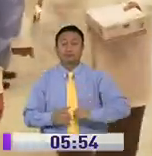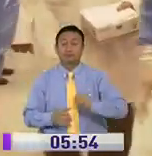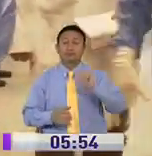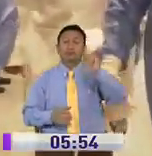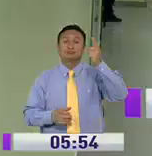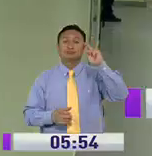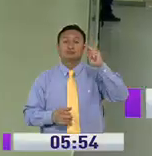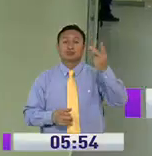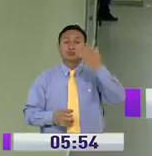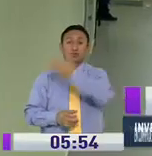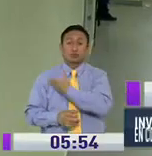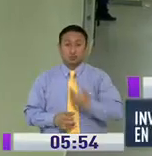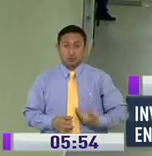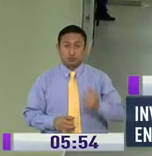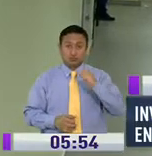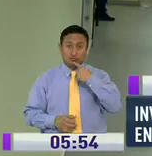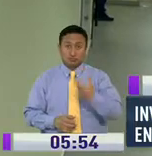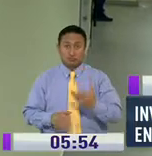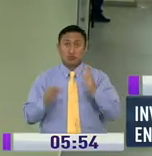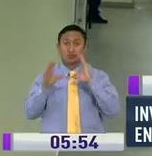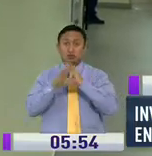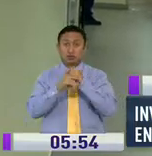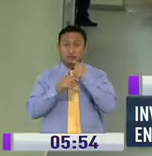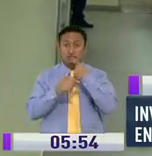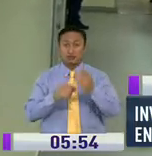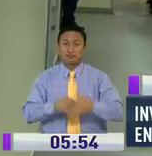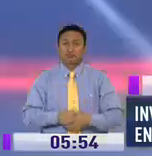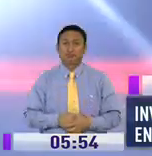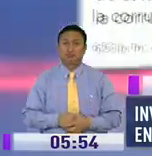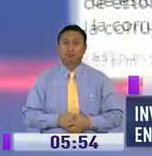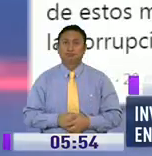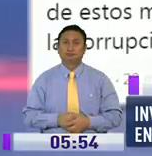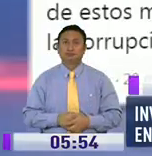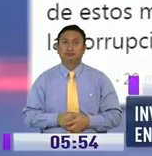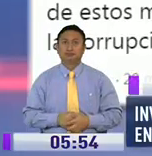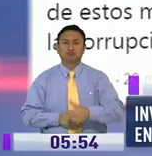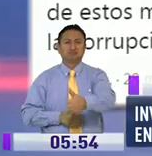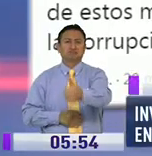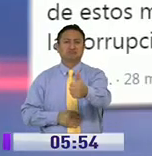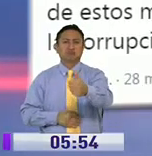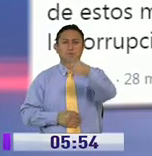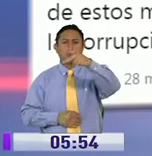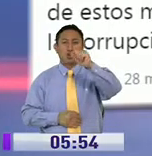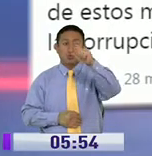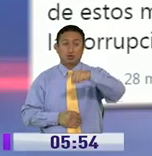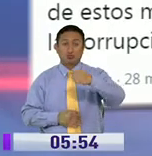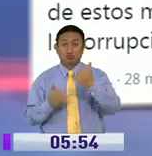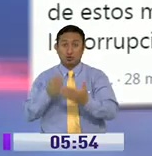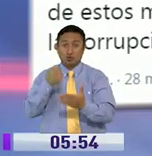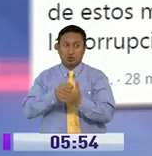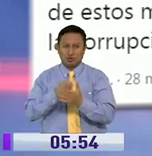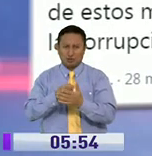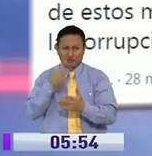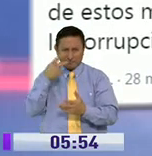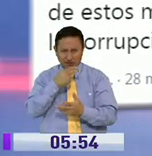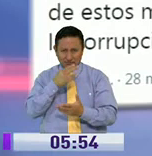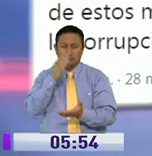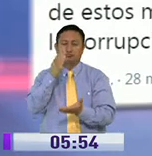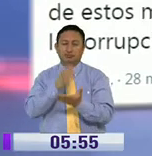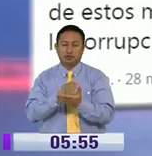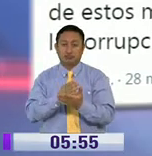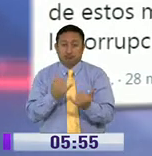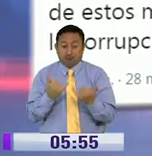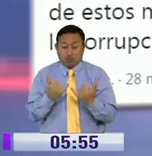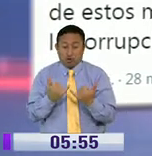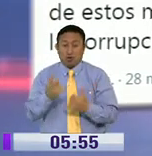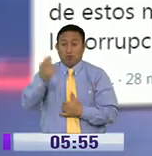mandatario se pronunciaron a través de sus cuentas de Twitter. Bien, Paul Granda, por haber detenido la compra fraudulenta en el IES. Ahora